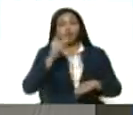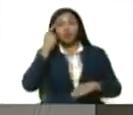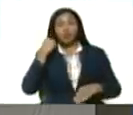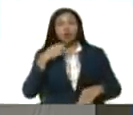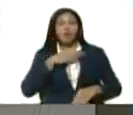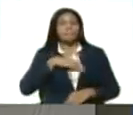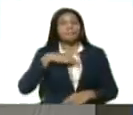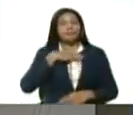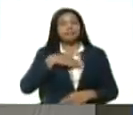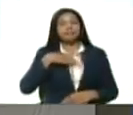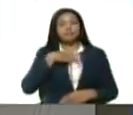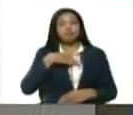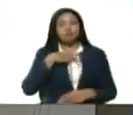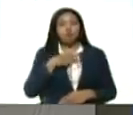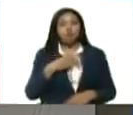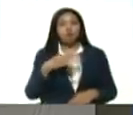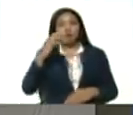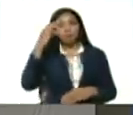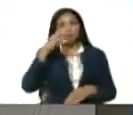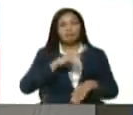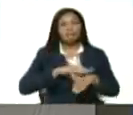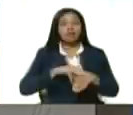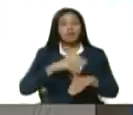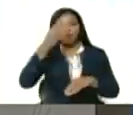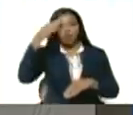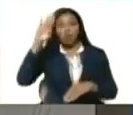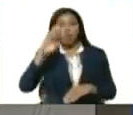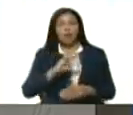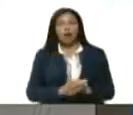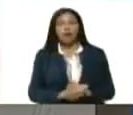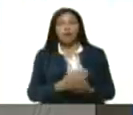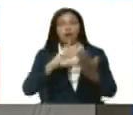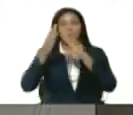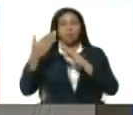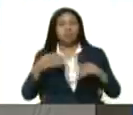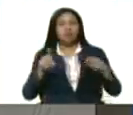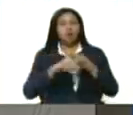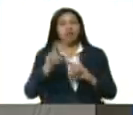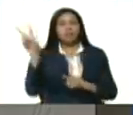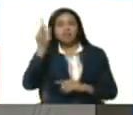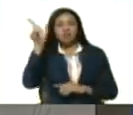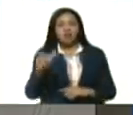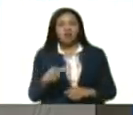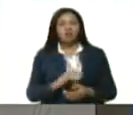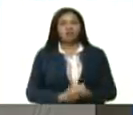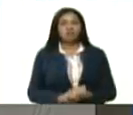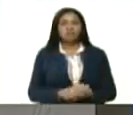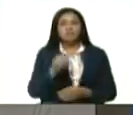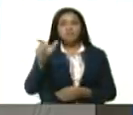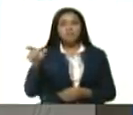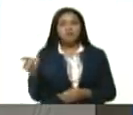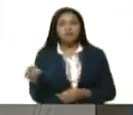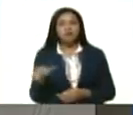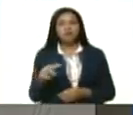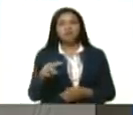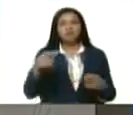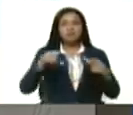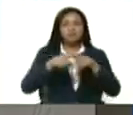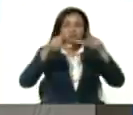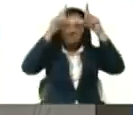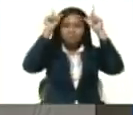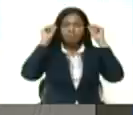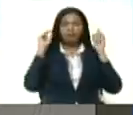misión médica cubana, de médicos integrales comunitarios venezolanos, de personal de enfermería, de personal sanitario, que